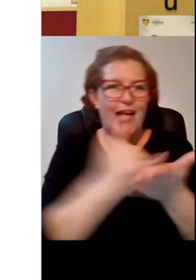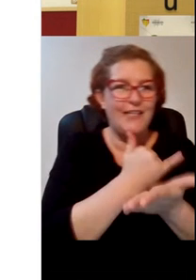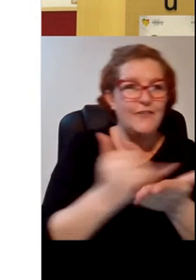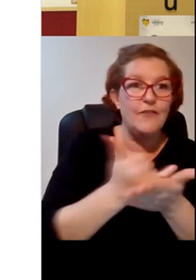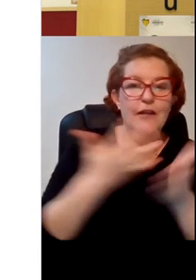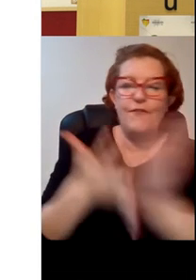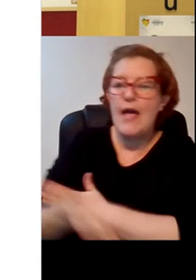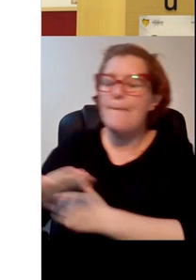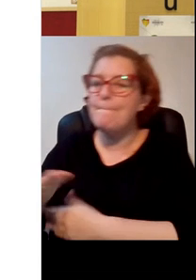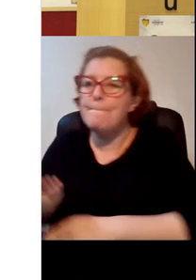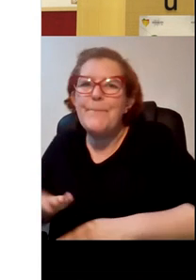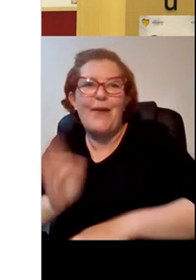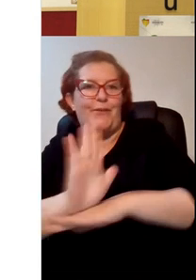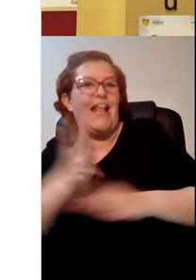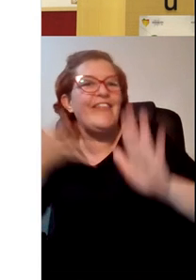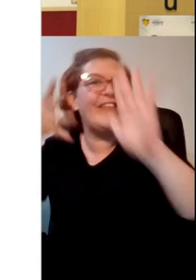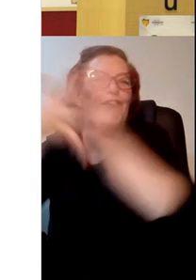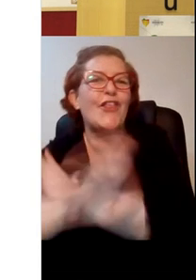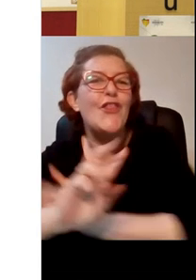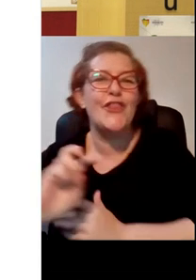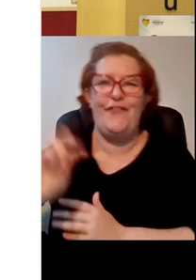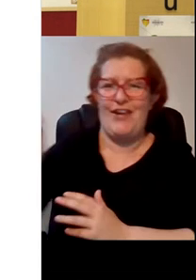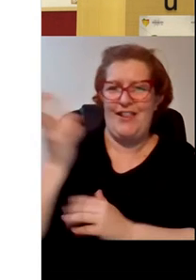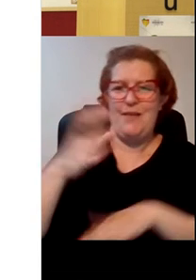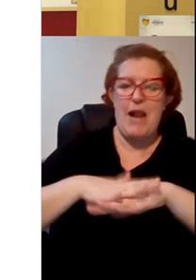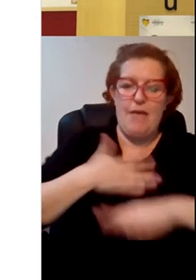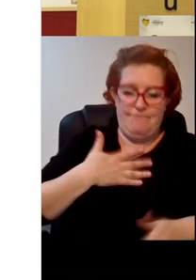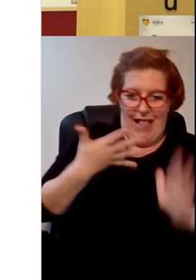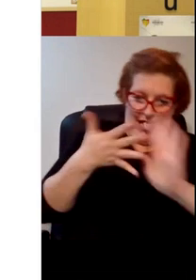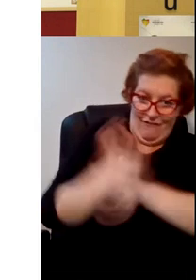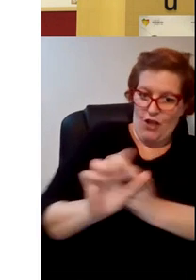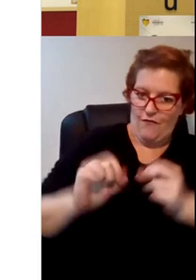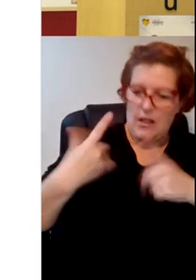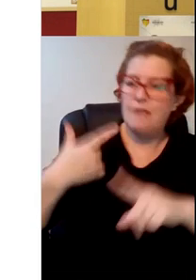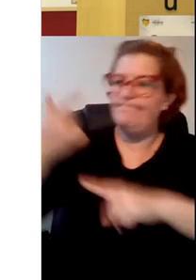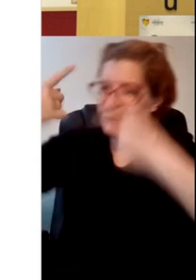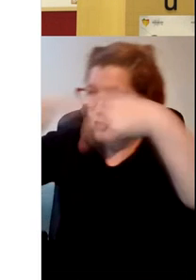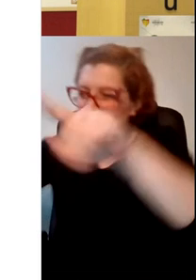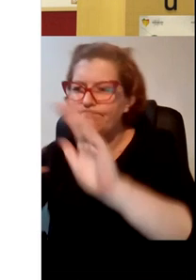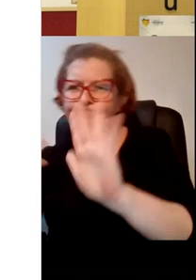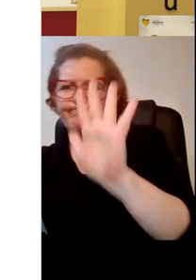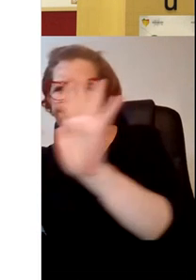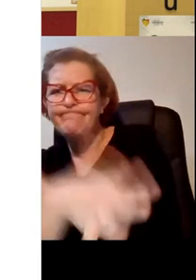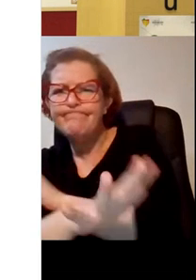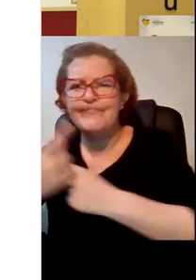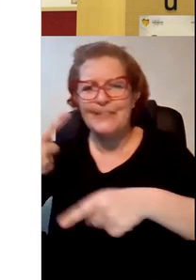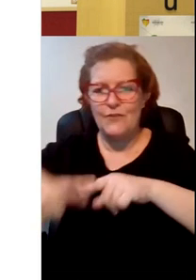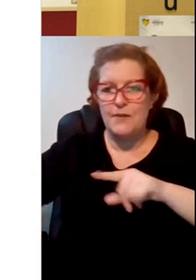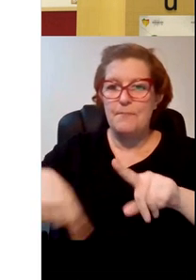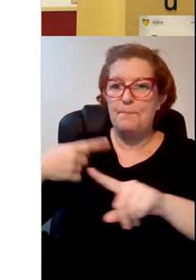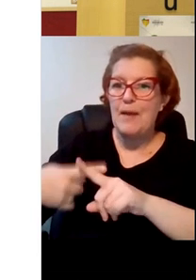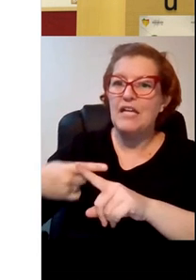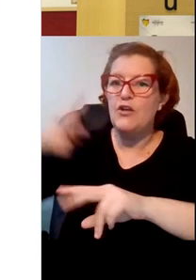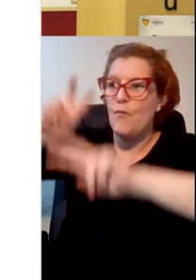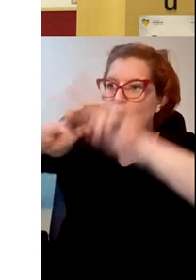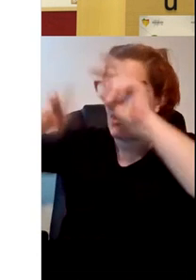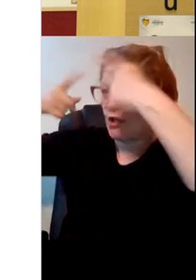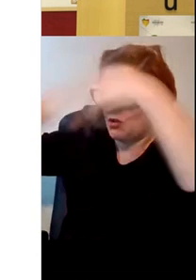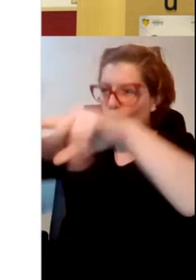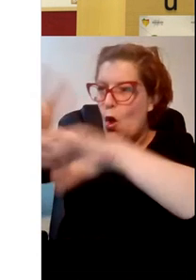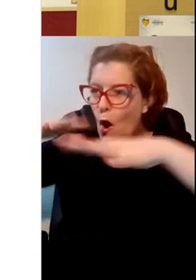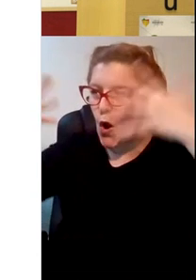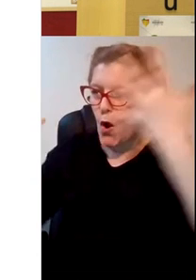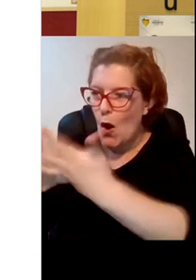proponer una definición distinta a la que habíamos visto en la asignatura y además tenía que buscar un contenido en la red un